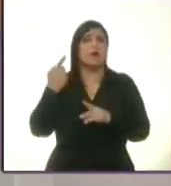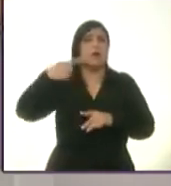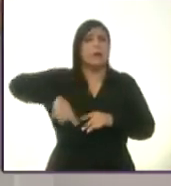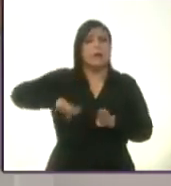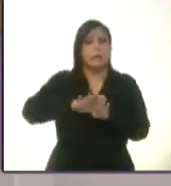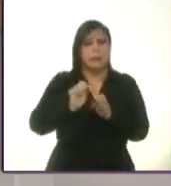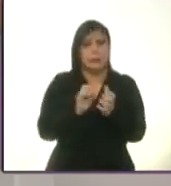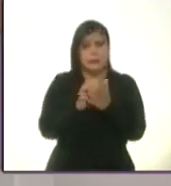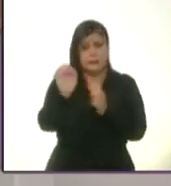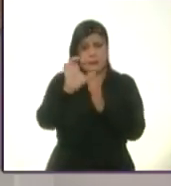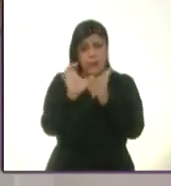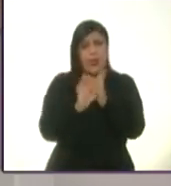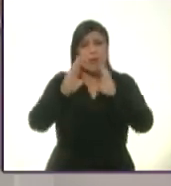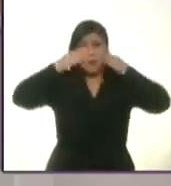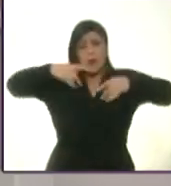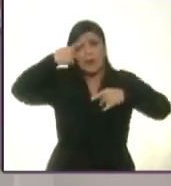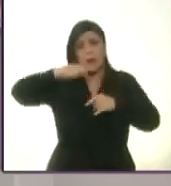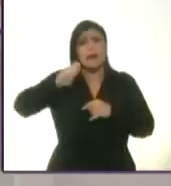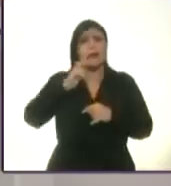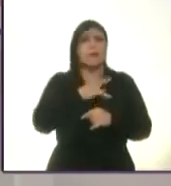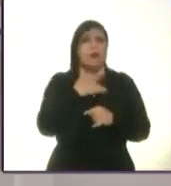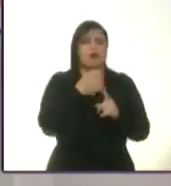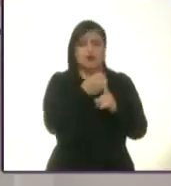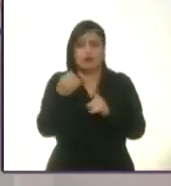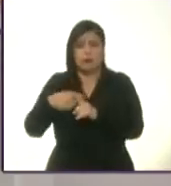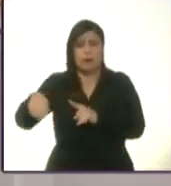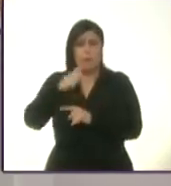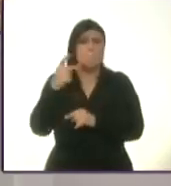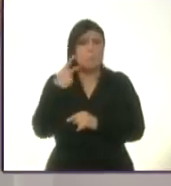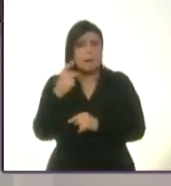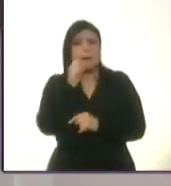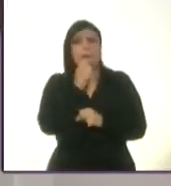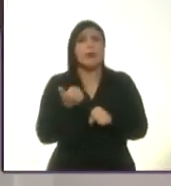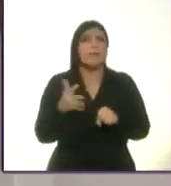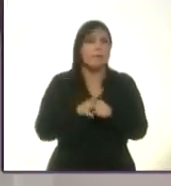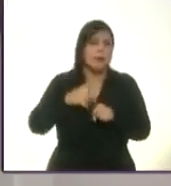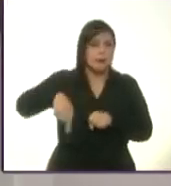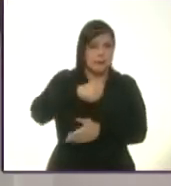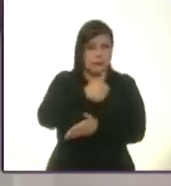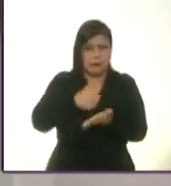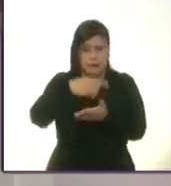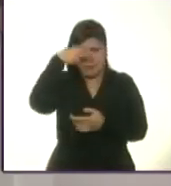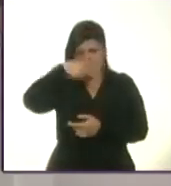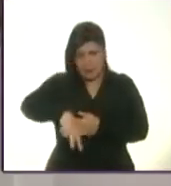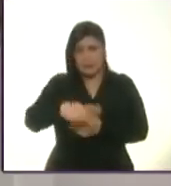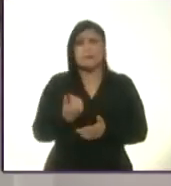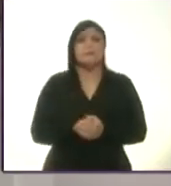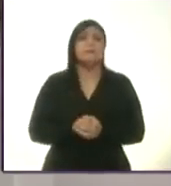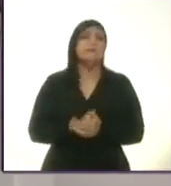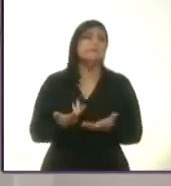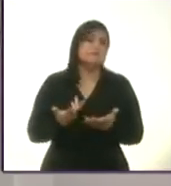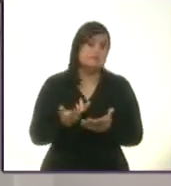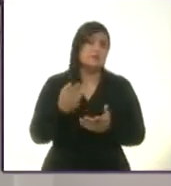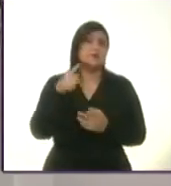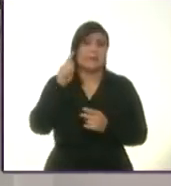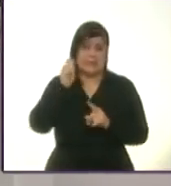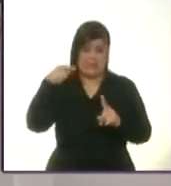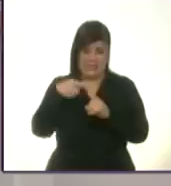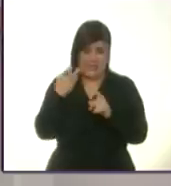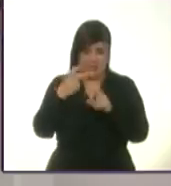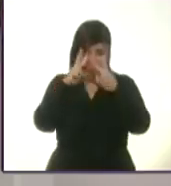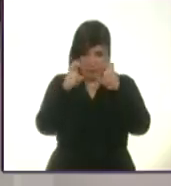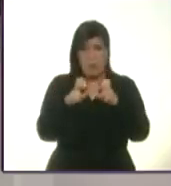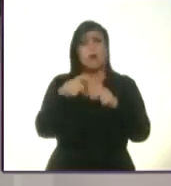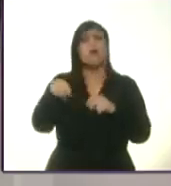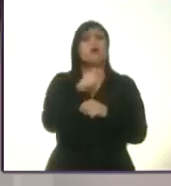relativas a la organización política y administrativa de la ciudad de mexico en función de esto candidata